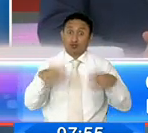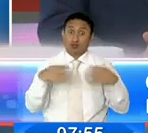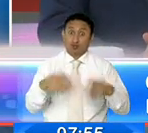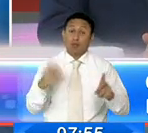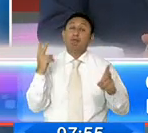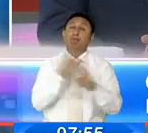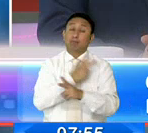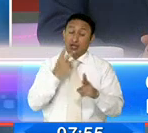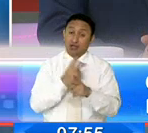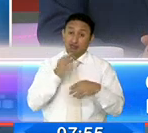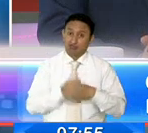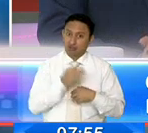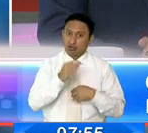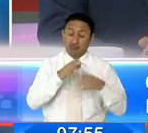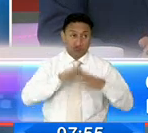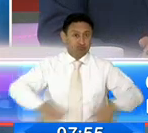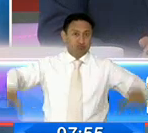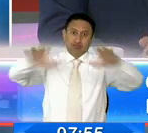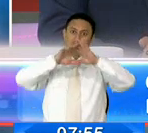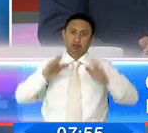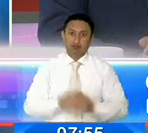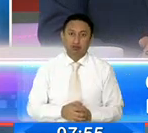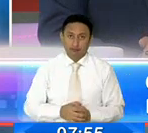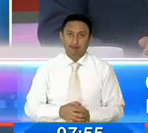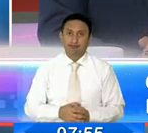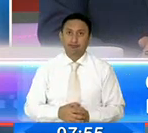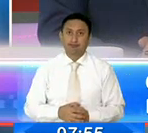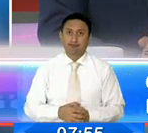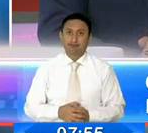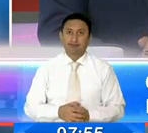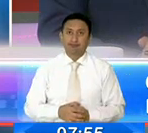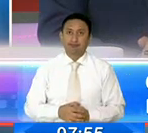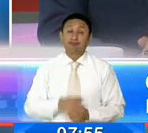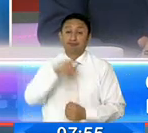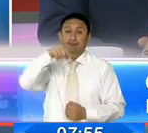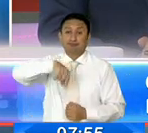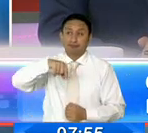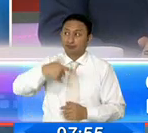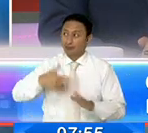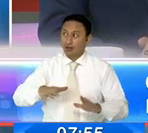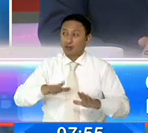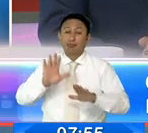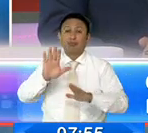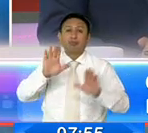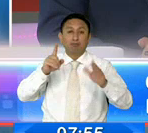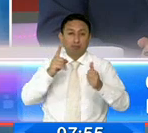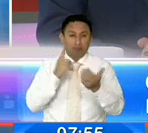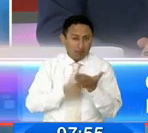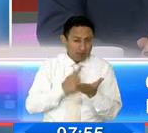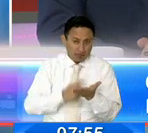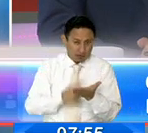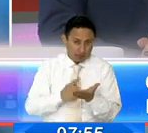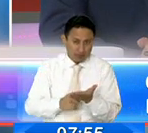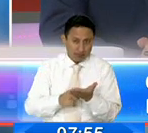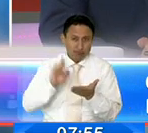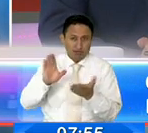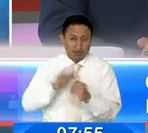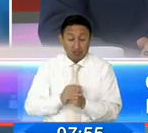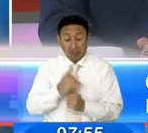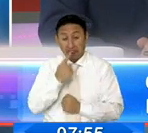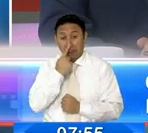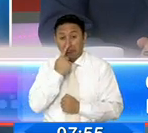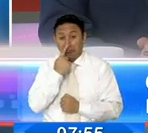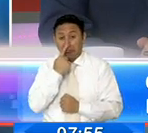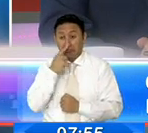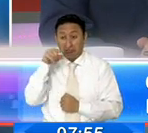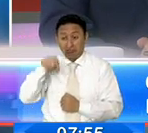el contagio fue terrible. Entonces, en ese tenemos que estudiar, estoy recibiendo interesantes